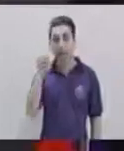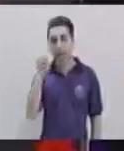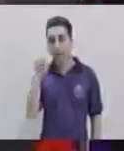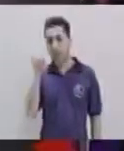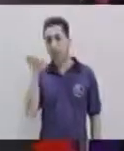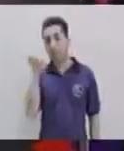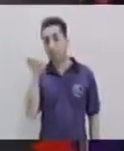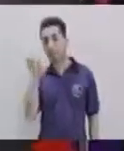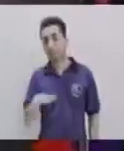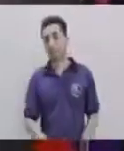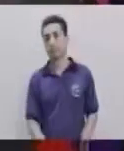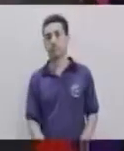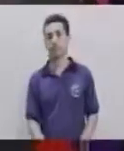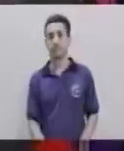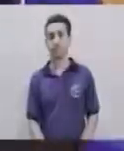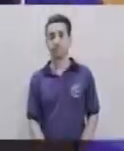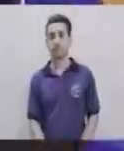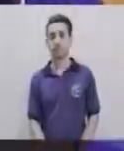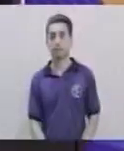e.